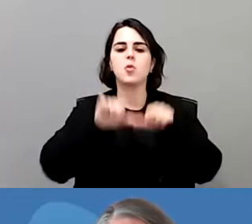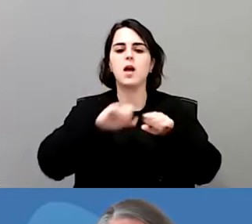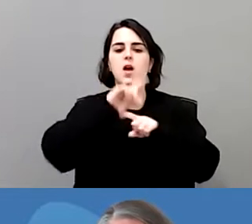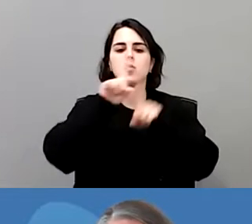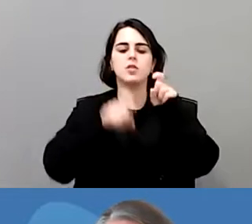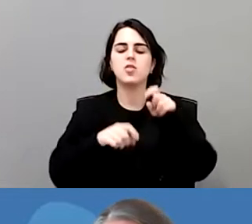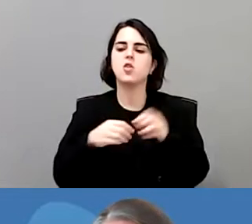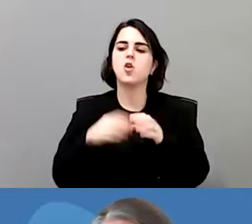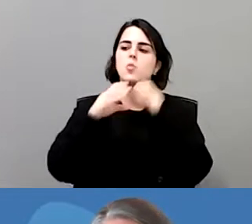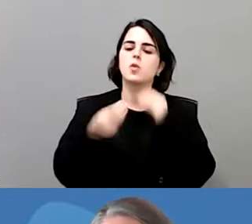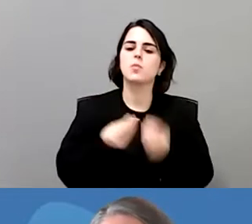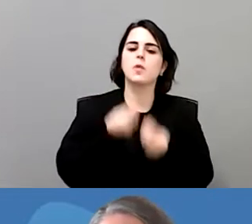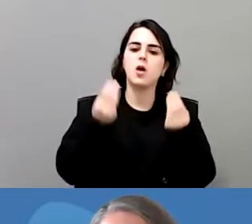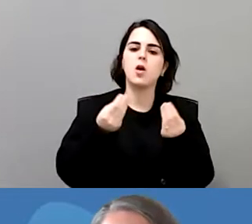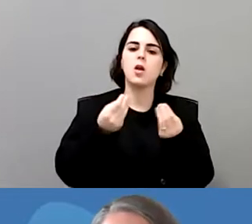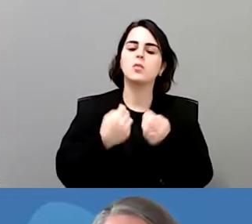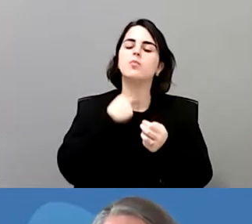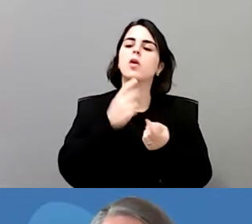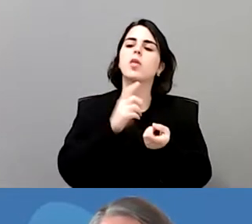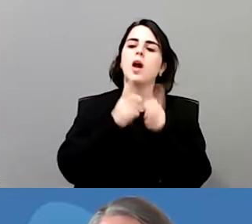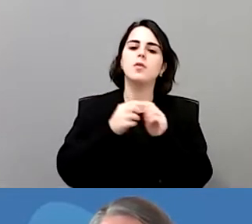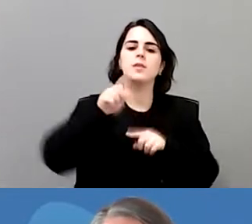voz según tu estado de ánimo?